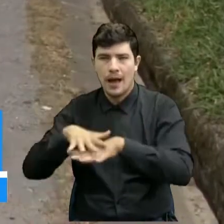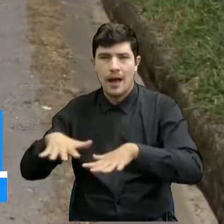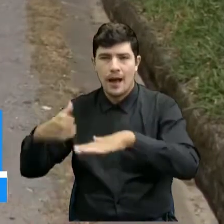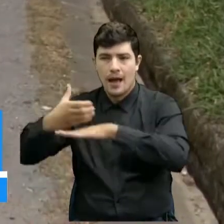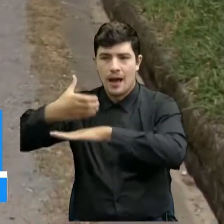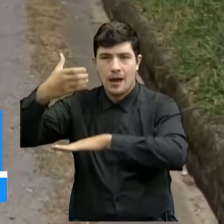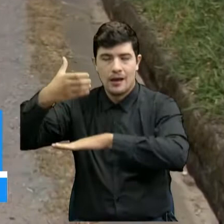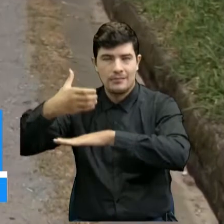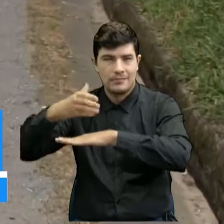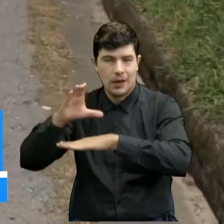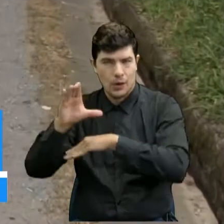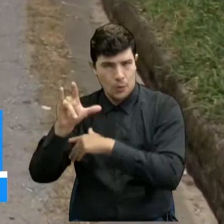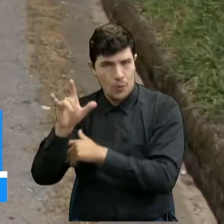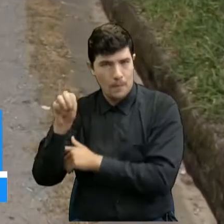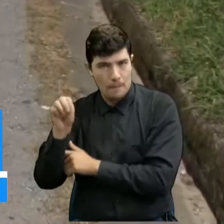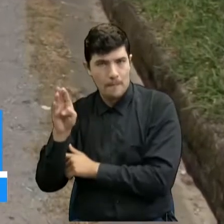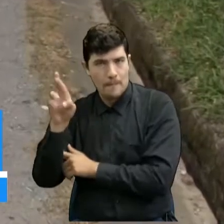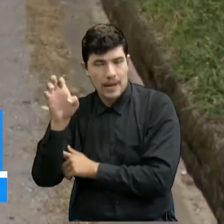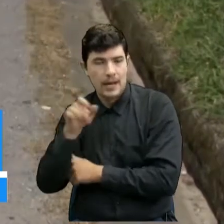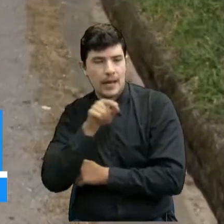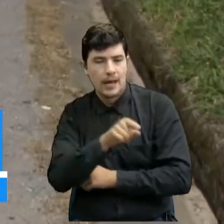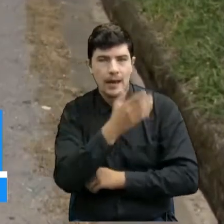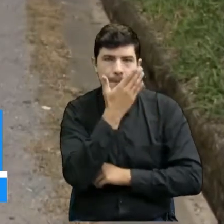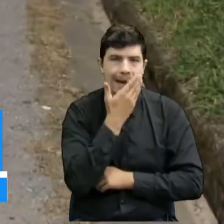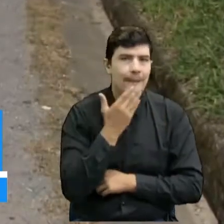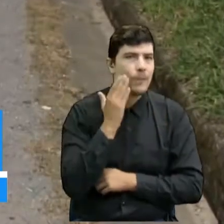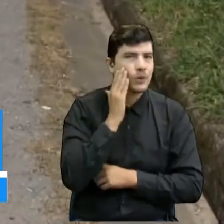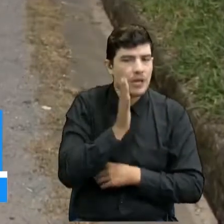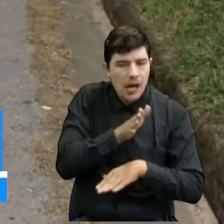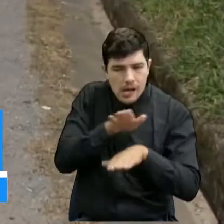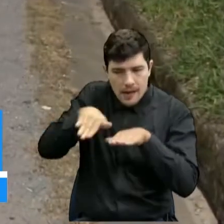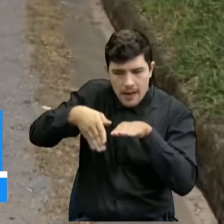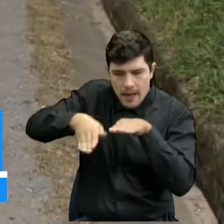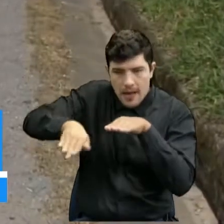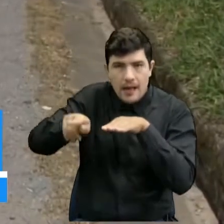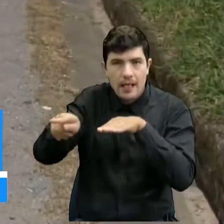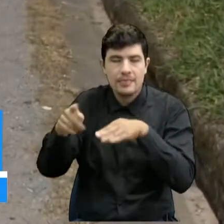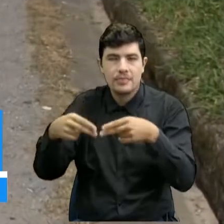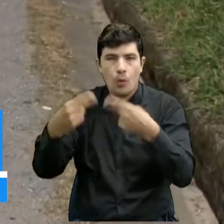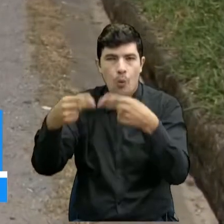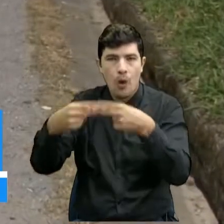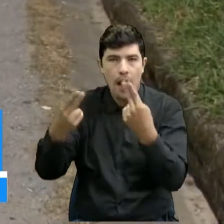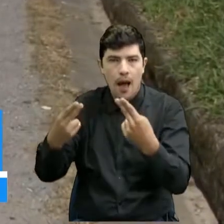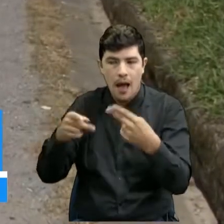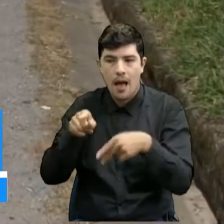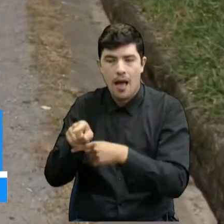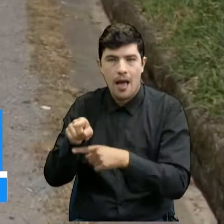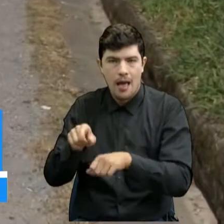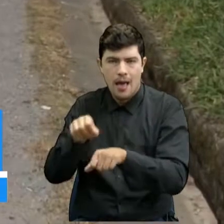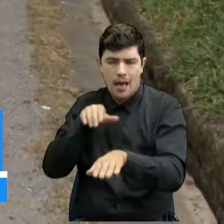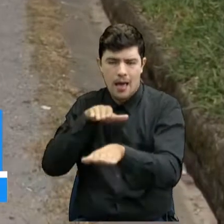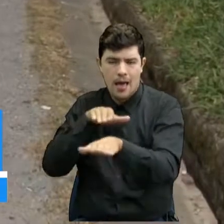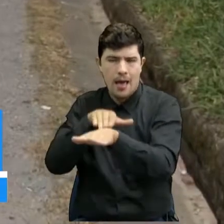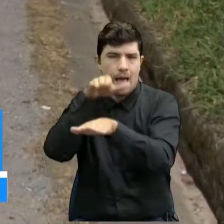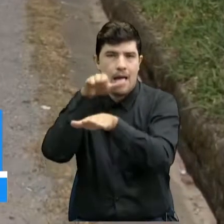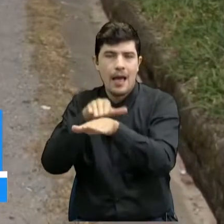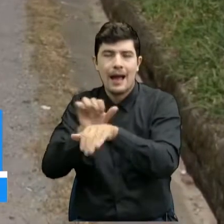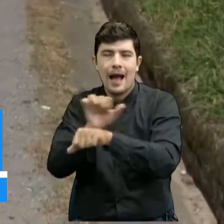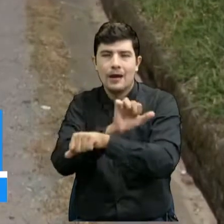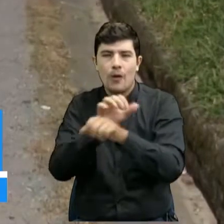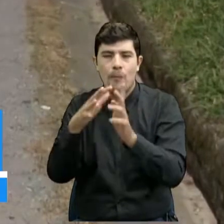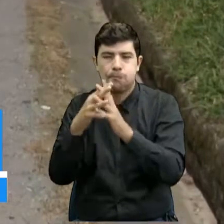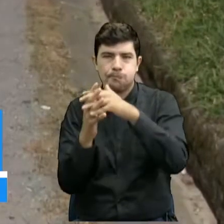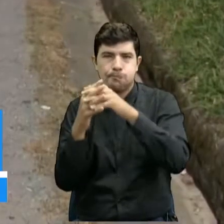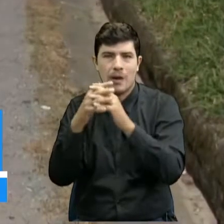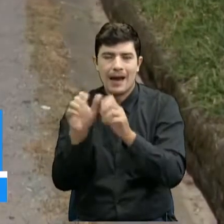que de Barbosa conduce a Tunja, cuando un automóvil chocó con la parte trasera de una tractomula. Las